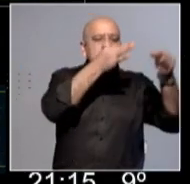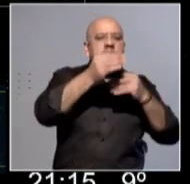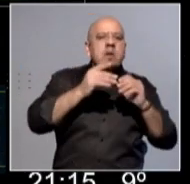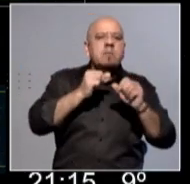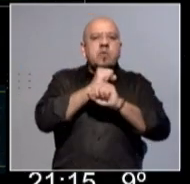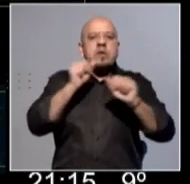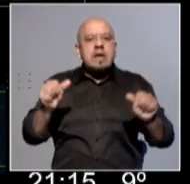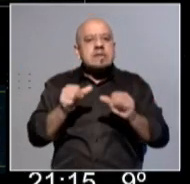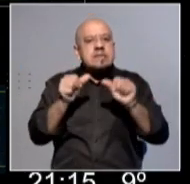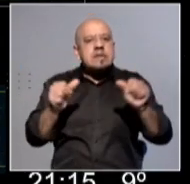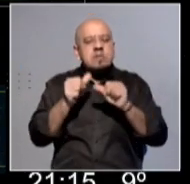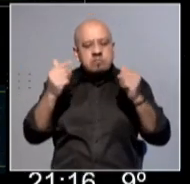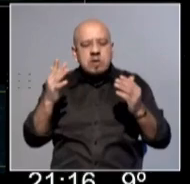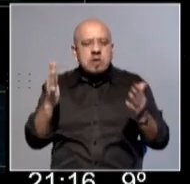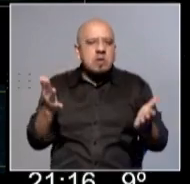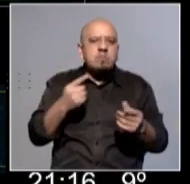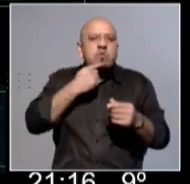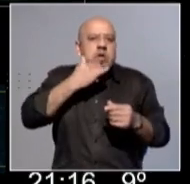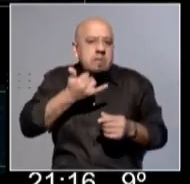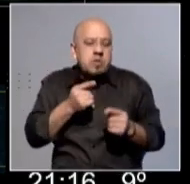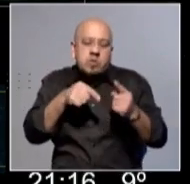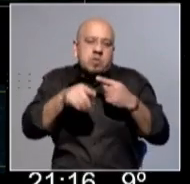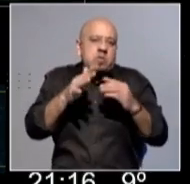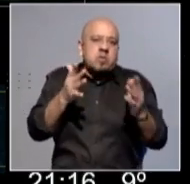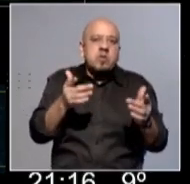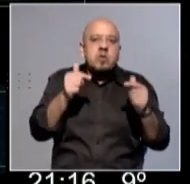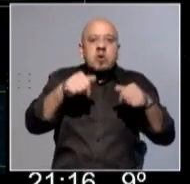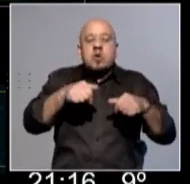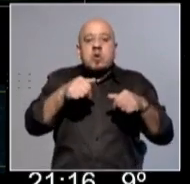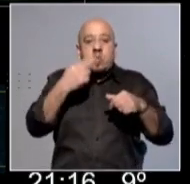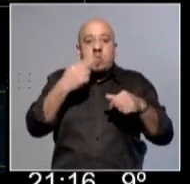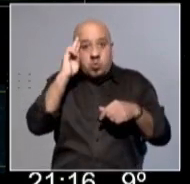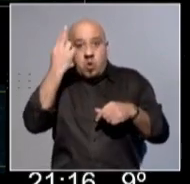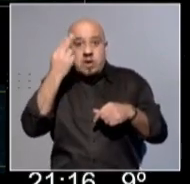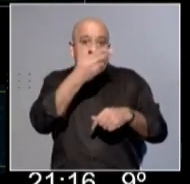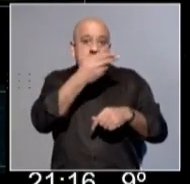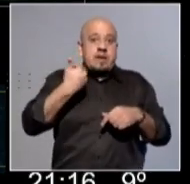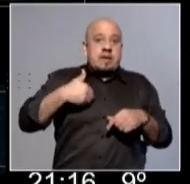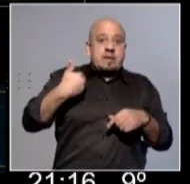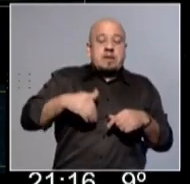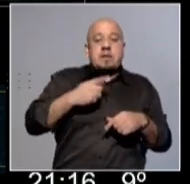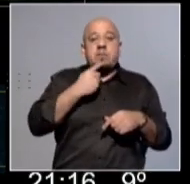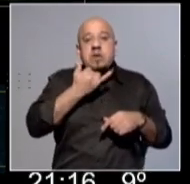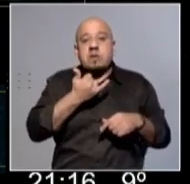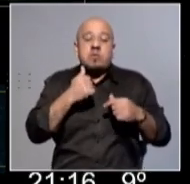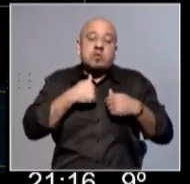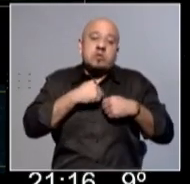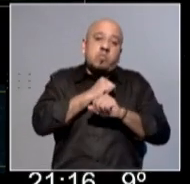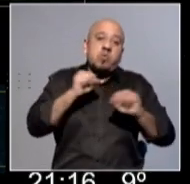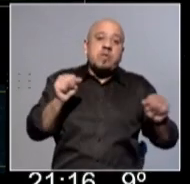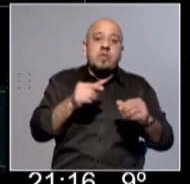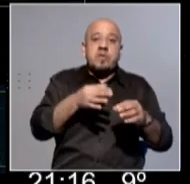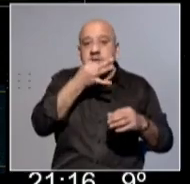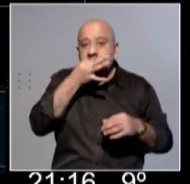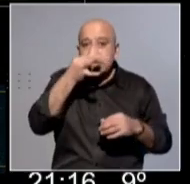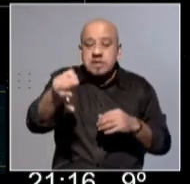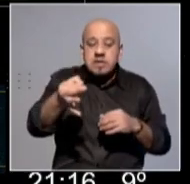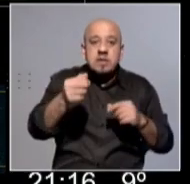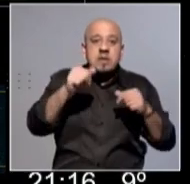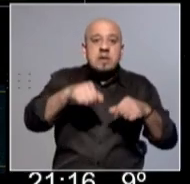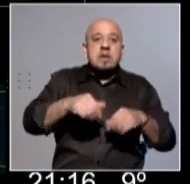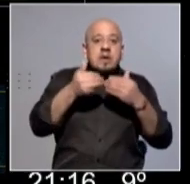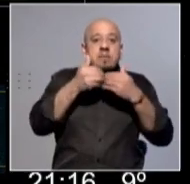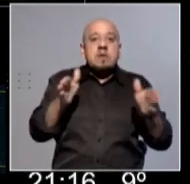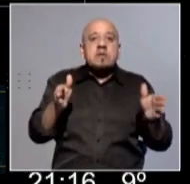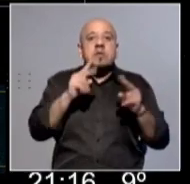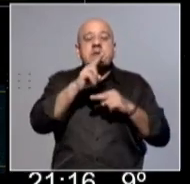un punto de unión entre, por ejemplo, entre nuestros países. Porque, por ejemplo, yo te podría haber dicho antes, mira, el relato arrancó durante